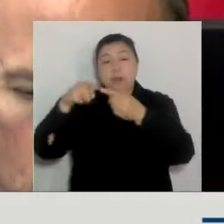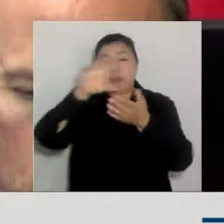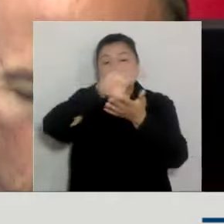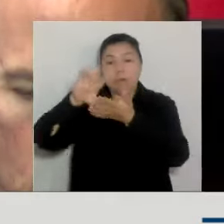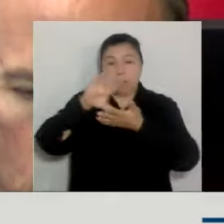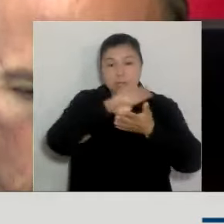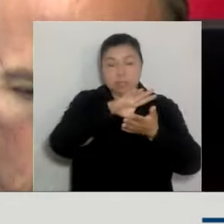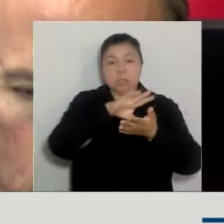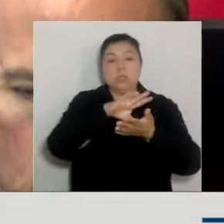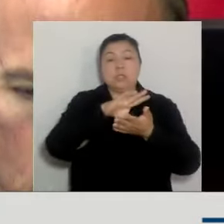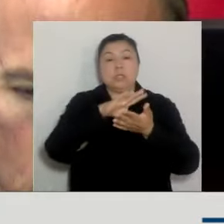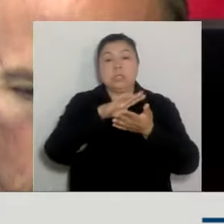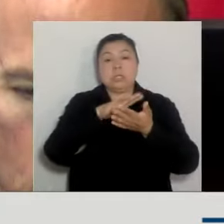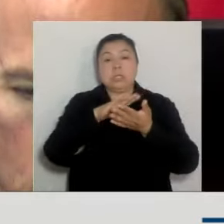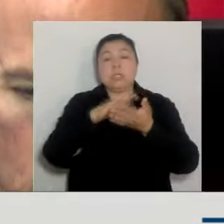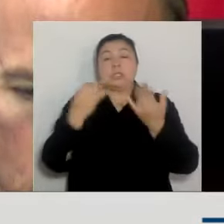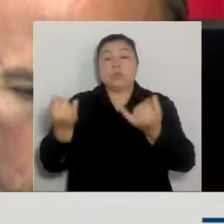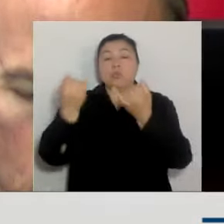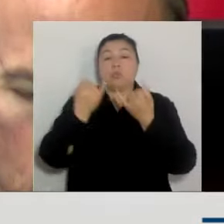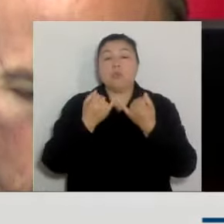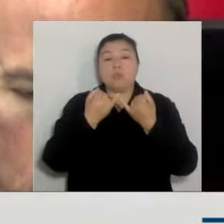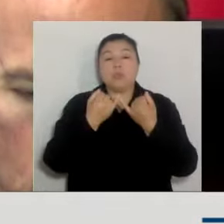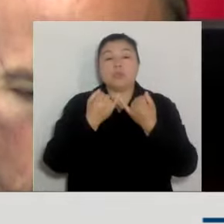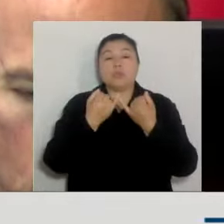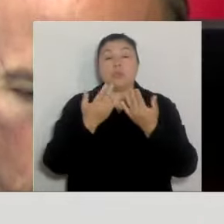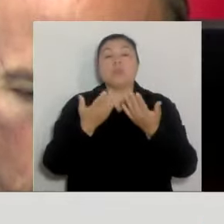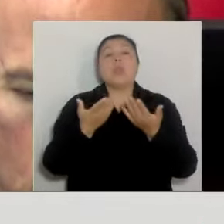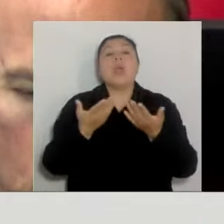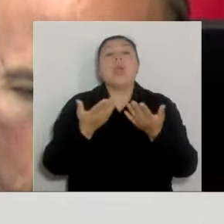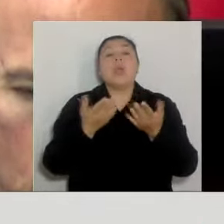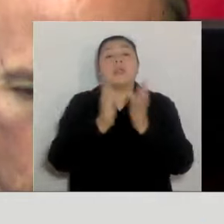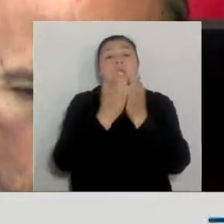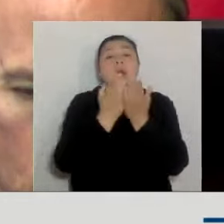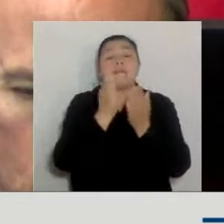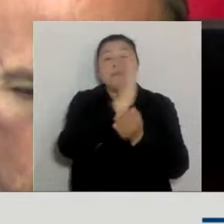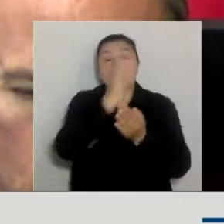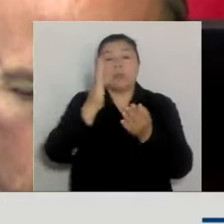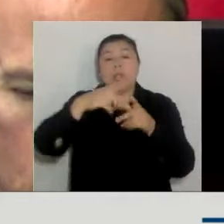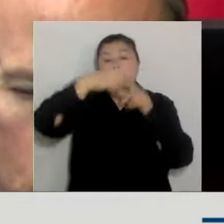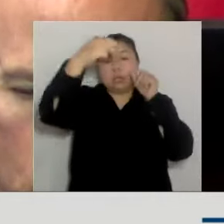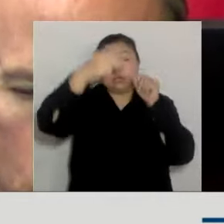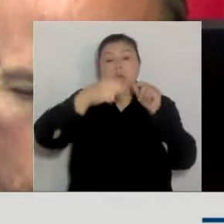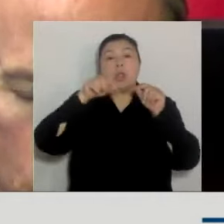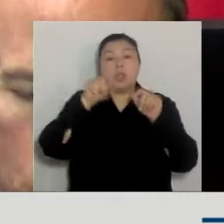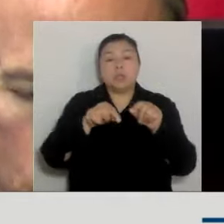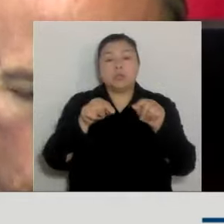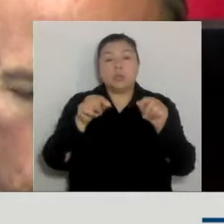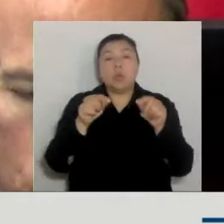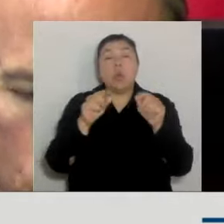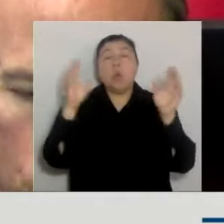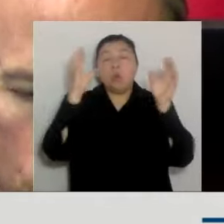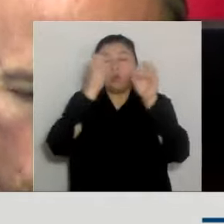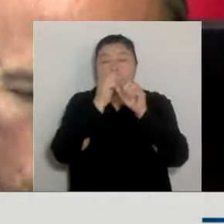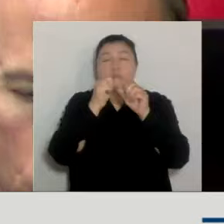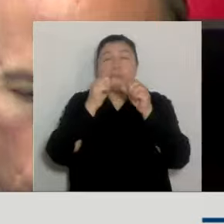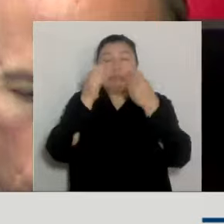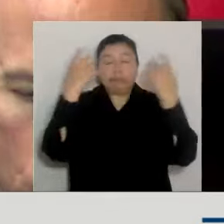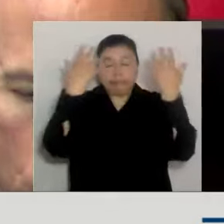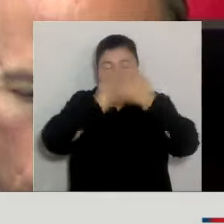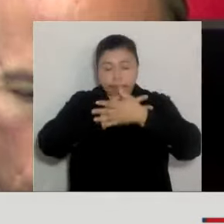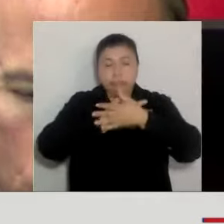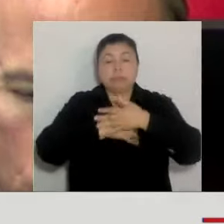entrega la biblioteca del Congreso Nacional por lo tanto darle un manto de oscuridad al término alimento simulado